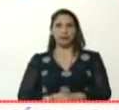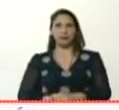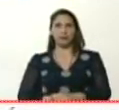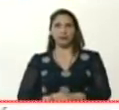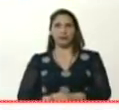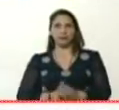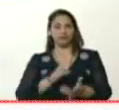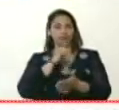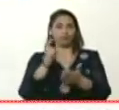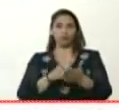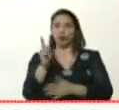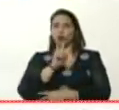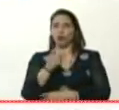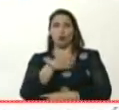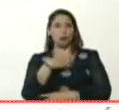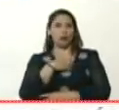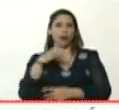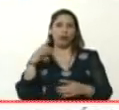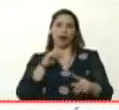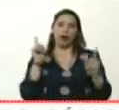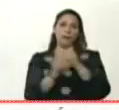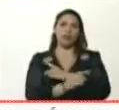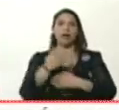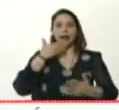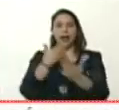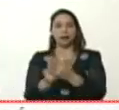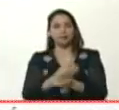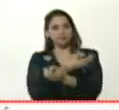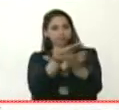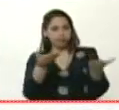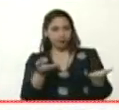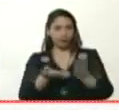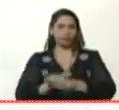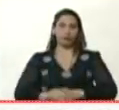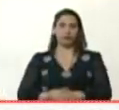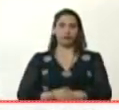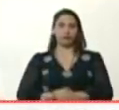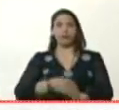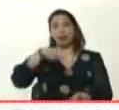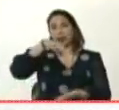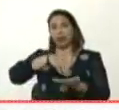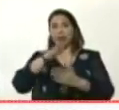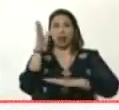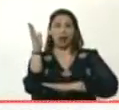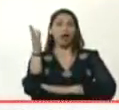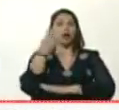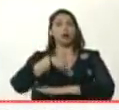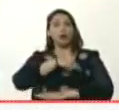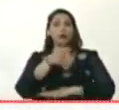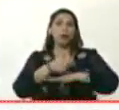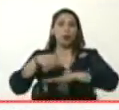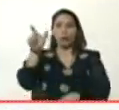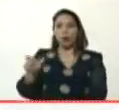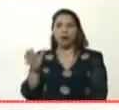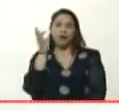Absolutamente irreversibles. Bueno, muchísimas gracias a todos y a todas. Agradezco al Estado Lara,